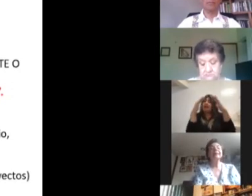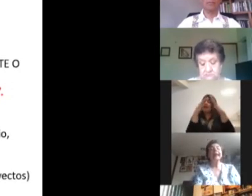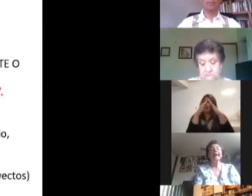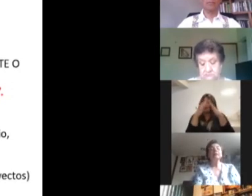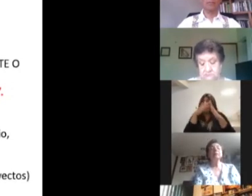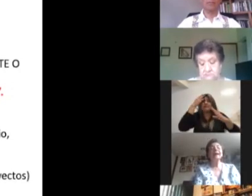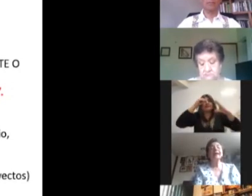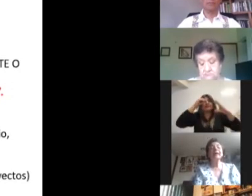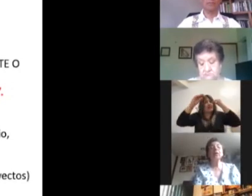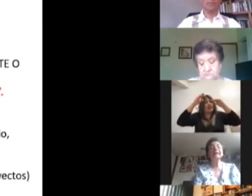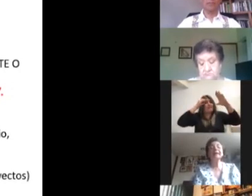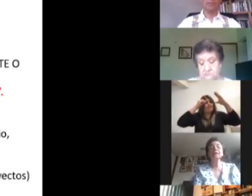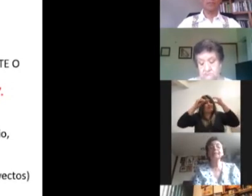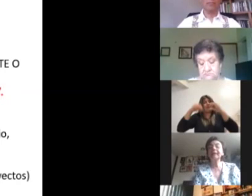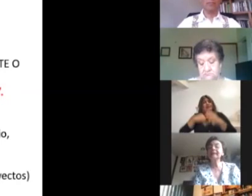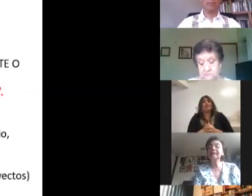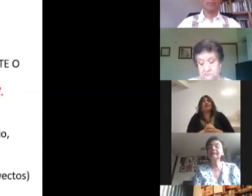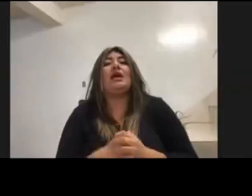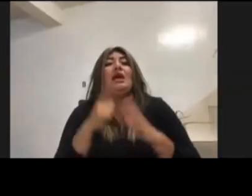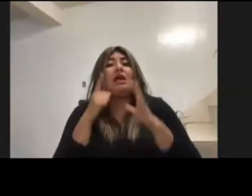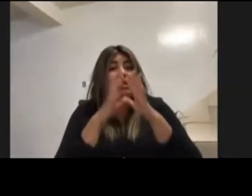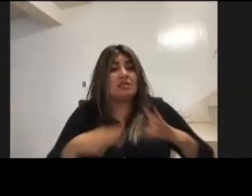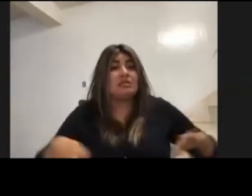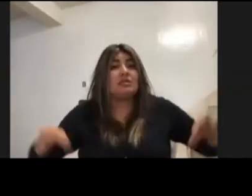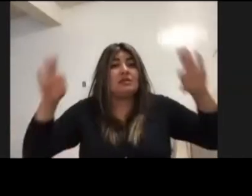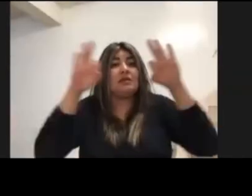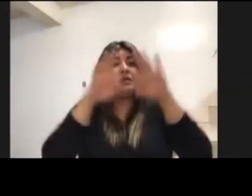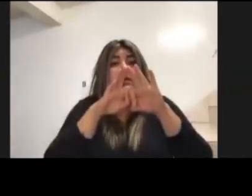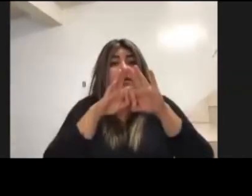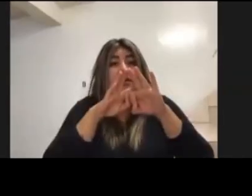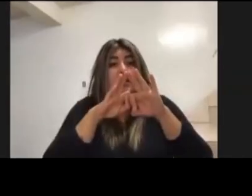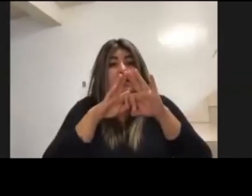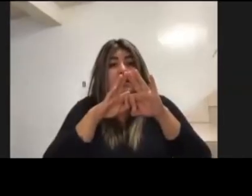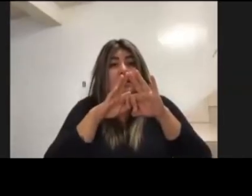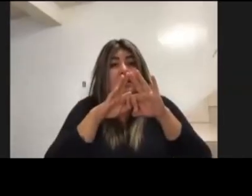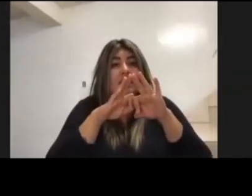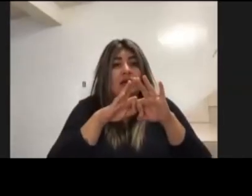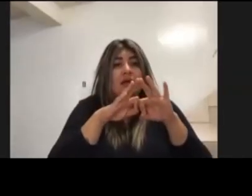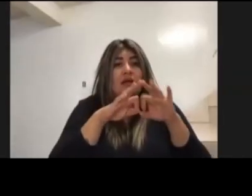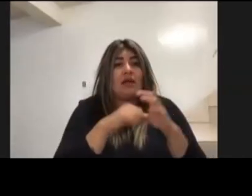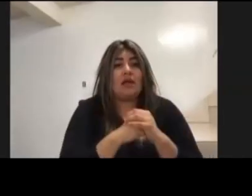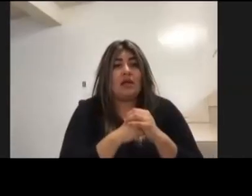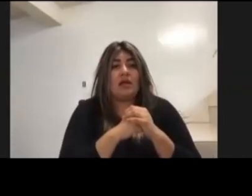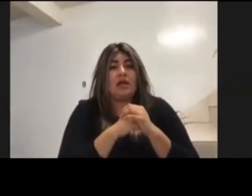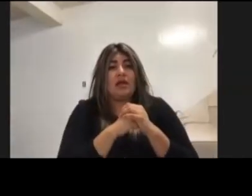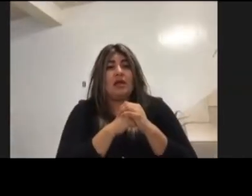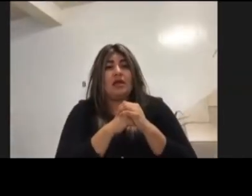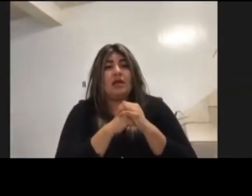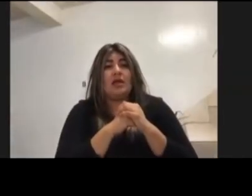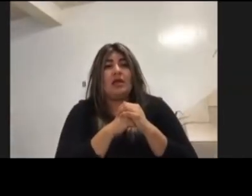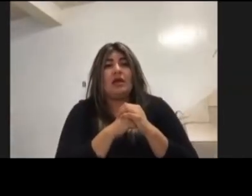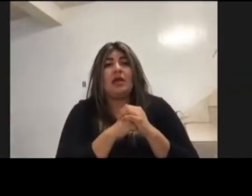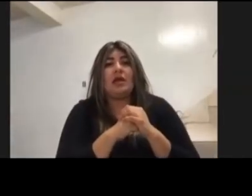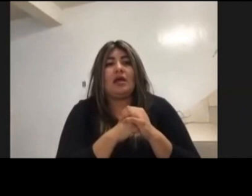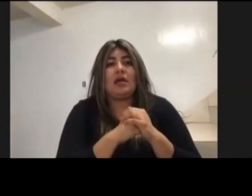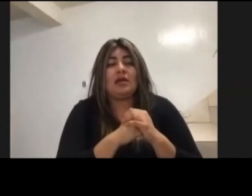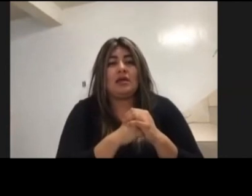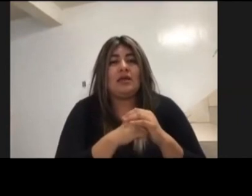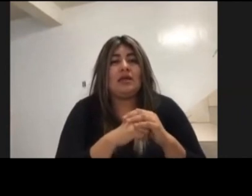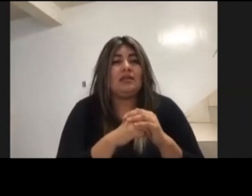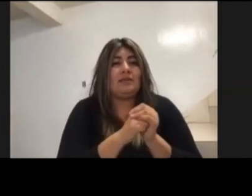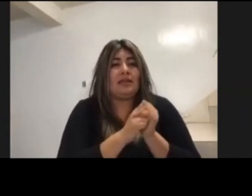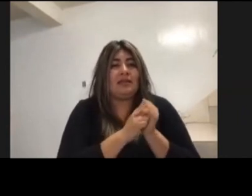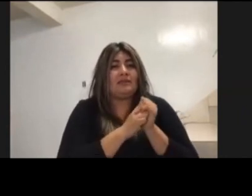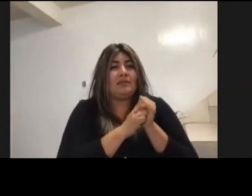aprendan. Tomar en cuenta los aprendizajes previos. Esto es muy importante, que en una